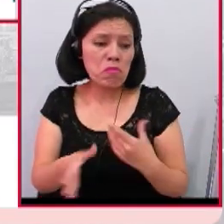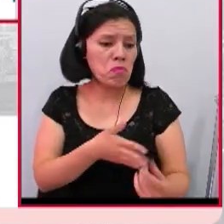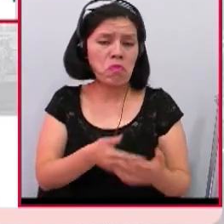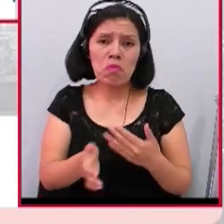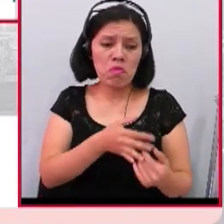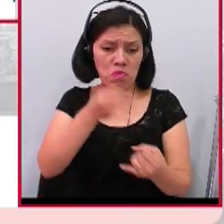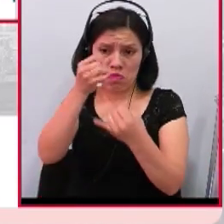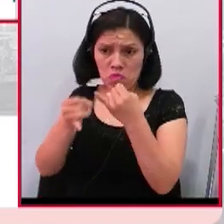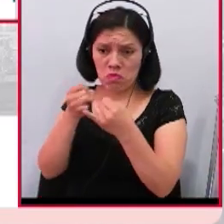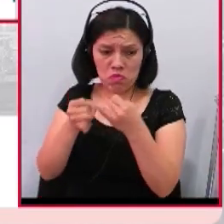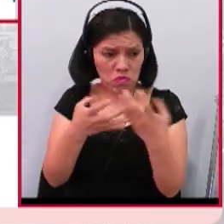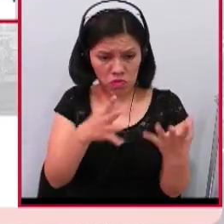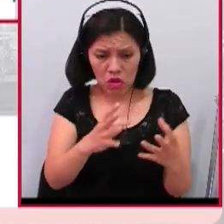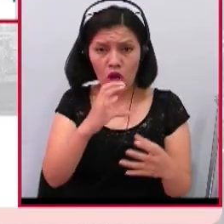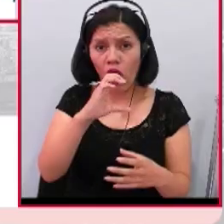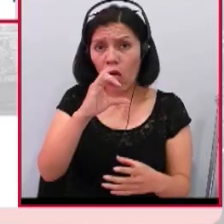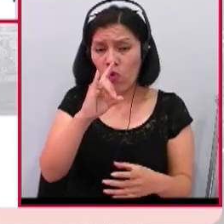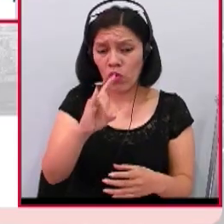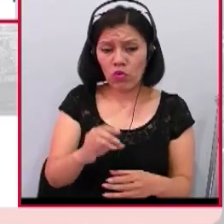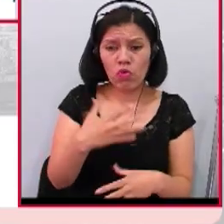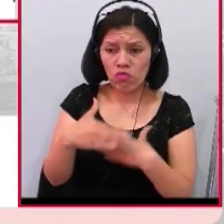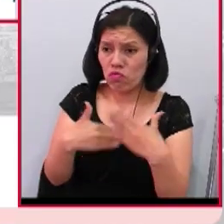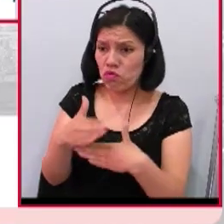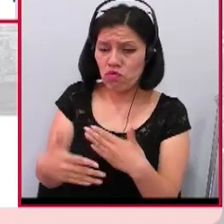No pasa la siguiente.